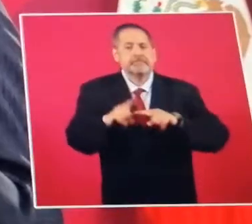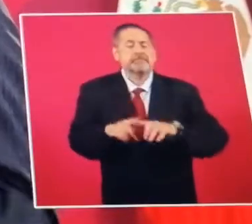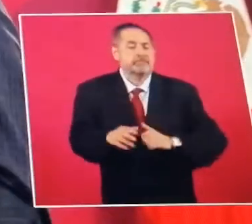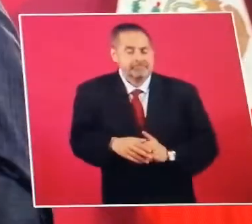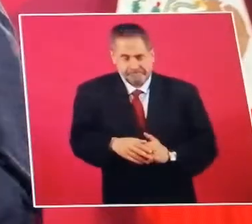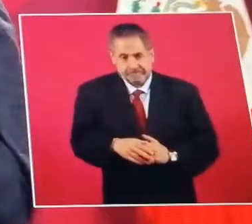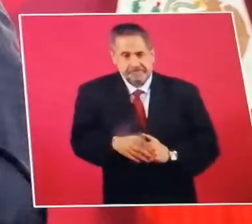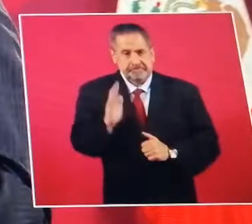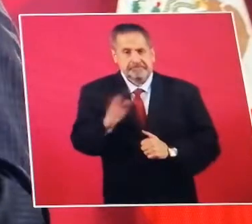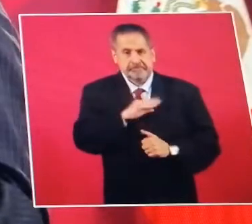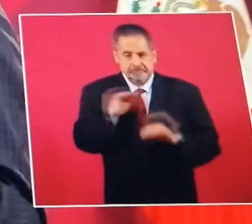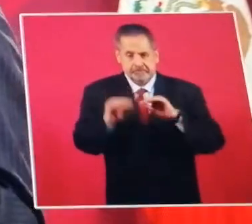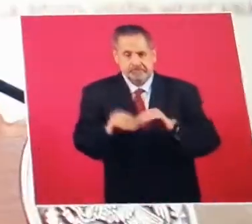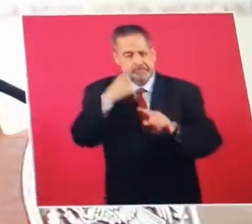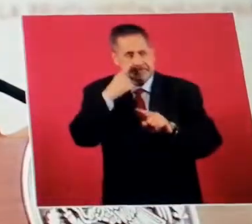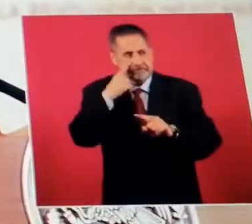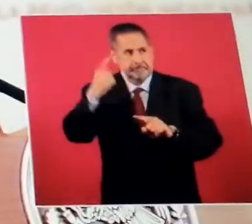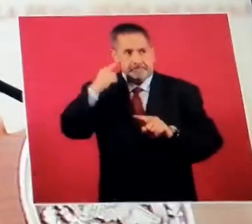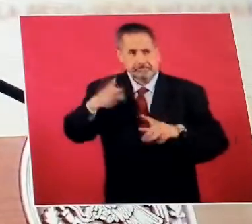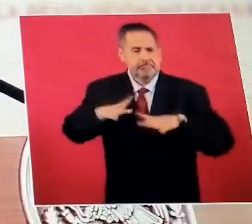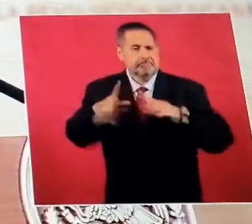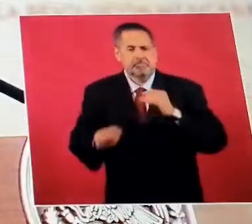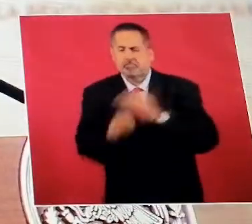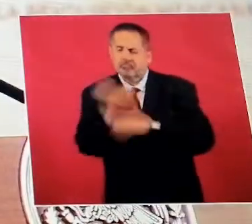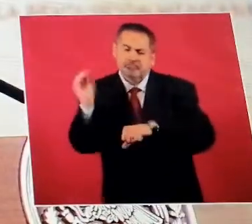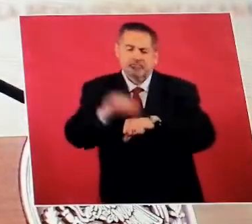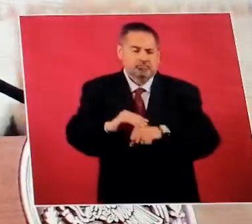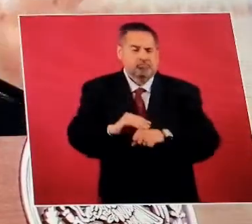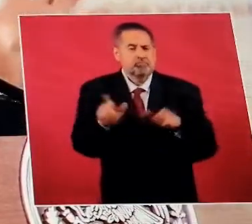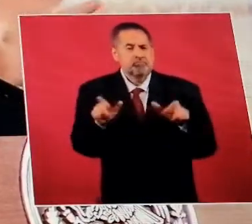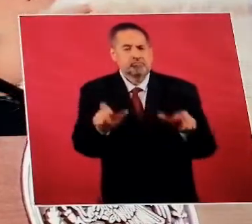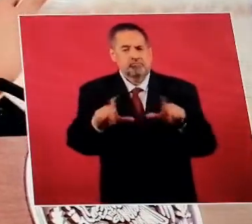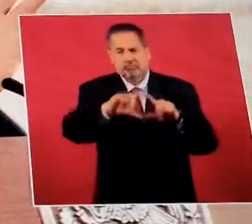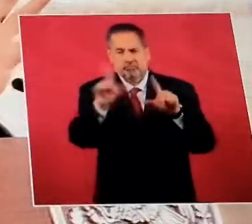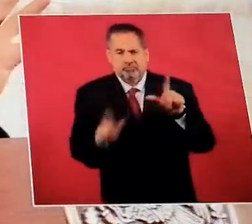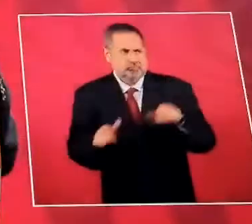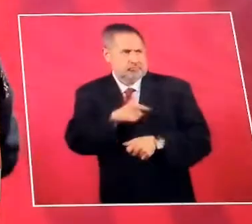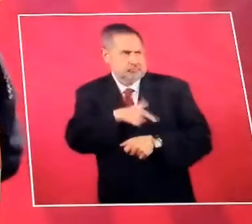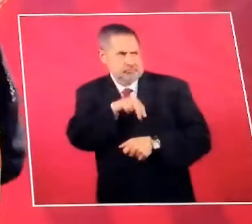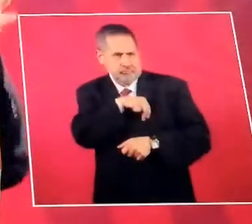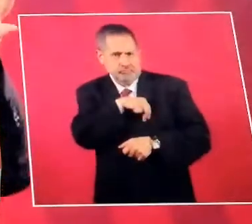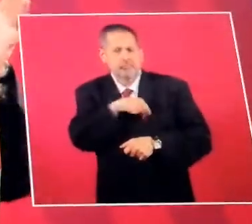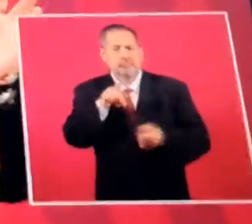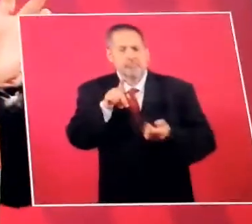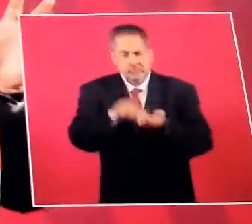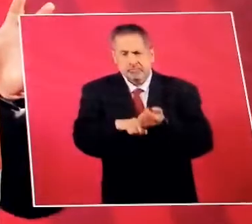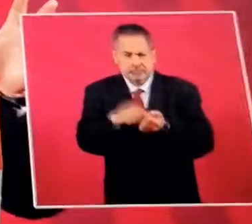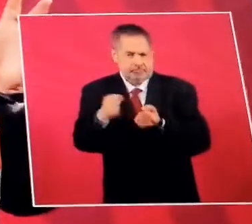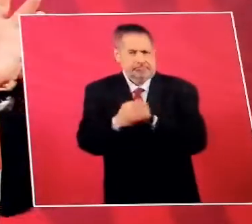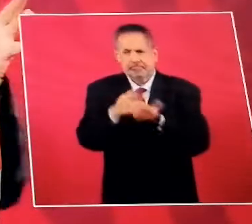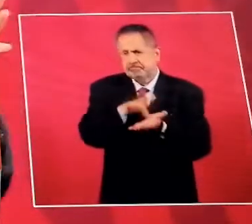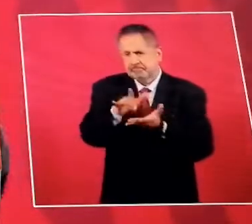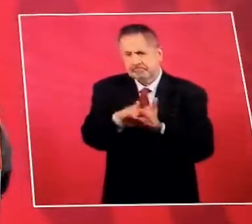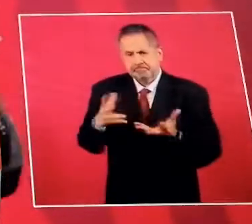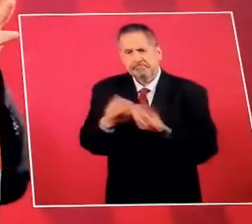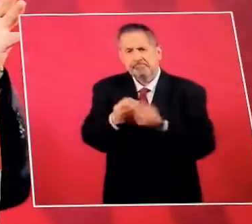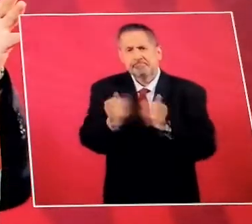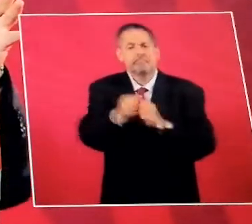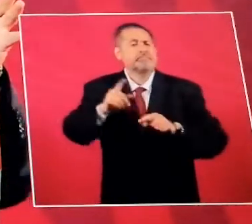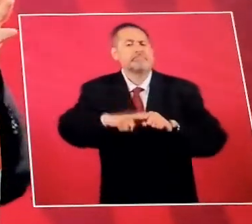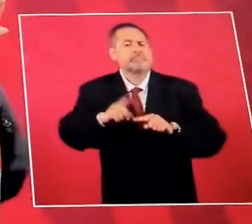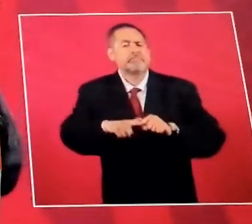Logramos que se creara la Guardia Nacional con el respaldo